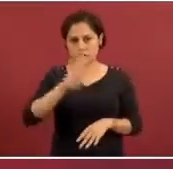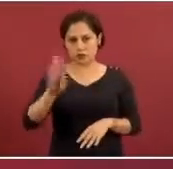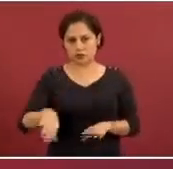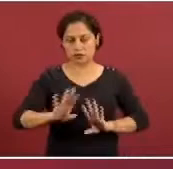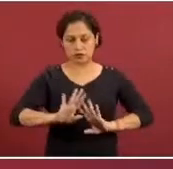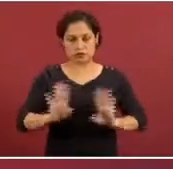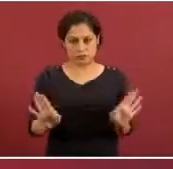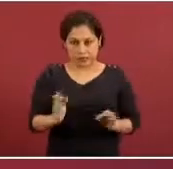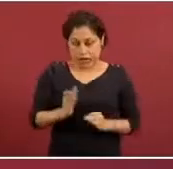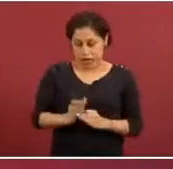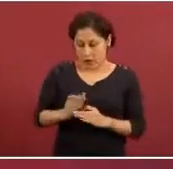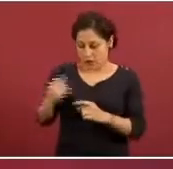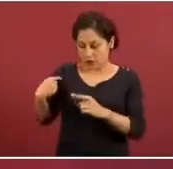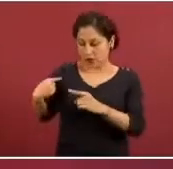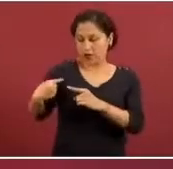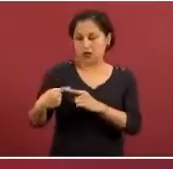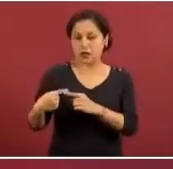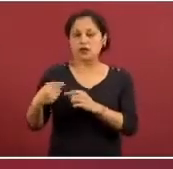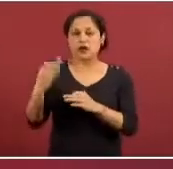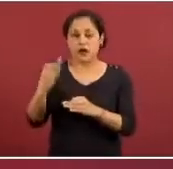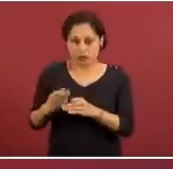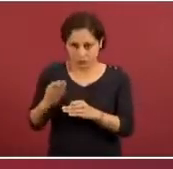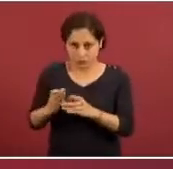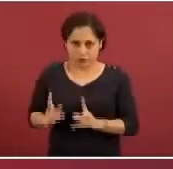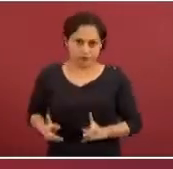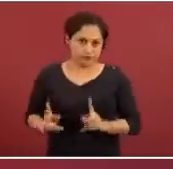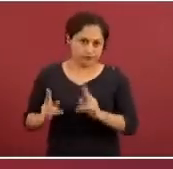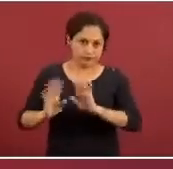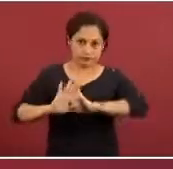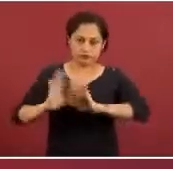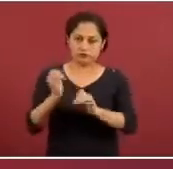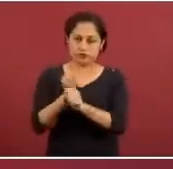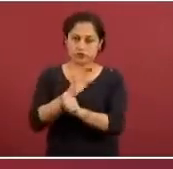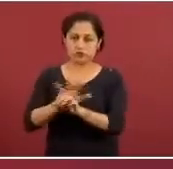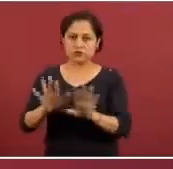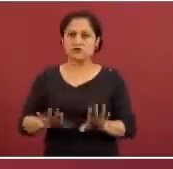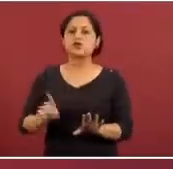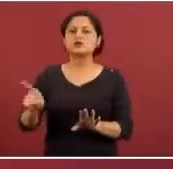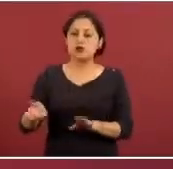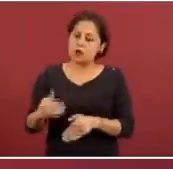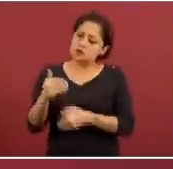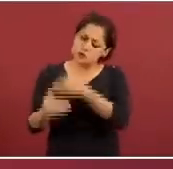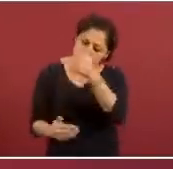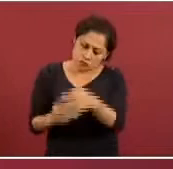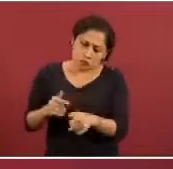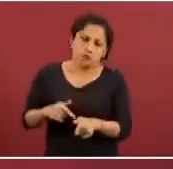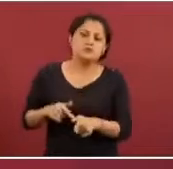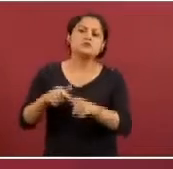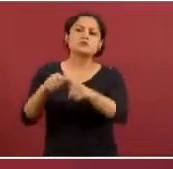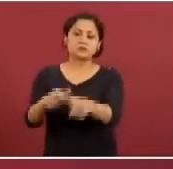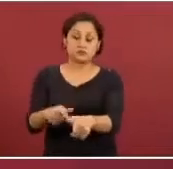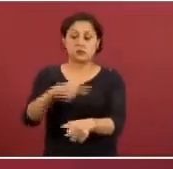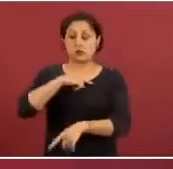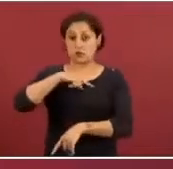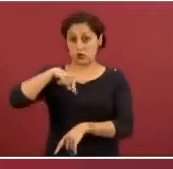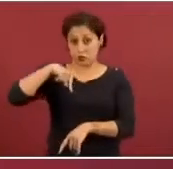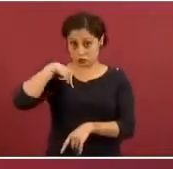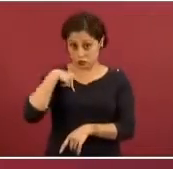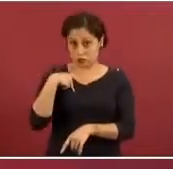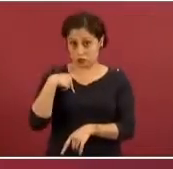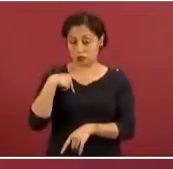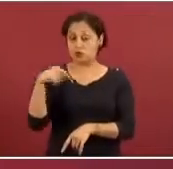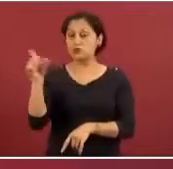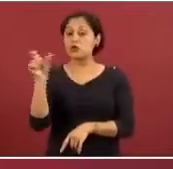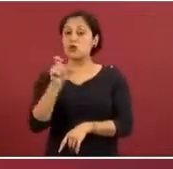Recordemos que tenemos inclusive cortes en el Sistema Nacional de Vigilancia Epidemiológica. El corte que manejamos para nuestros horarios puede ser